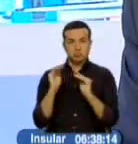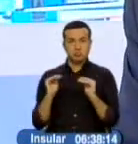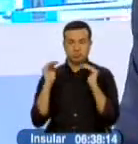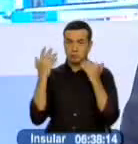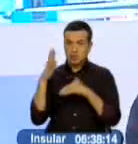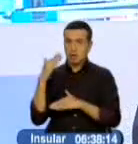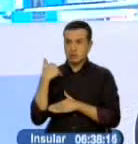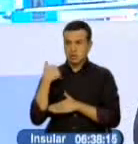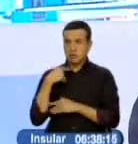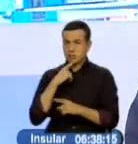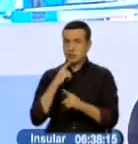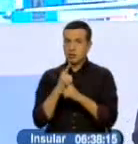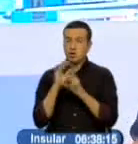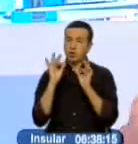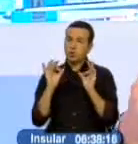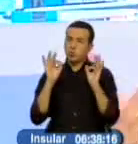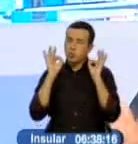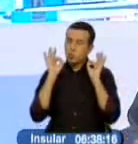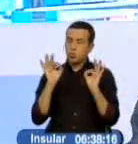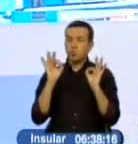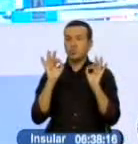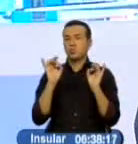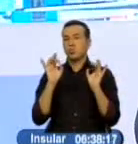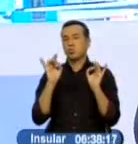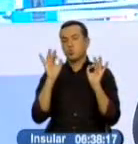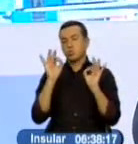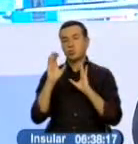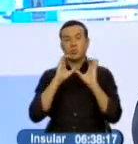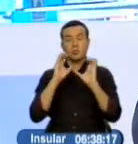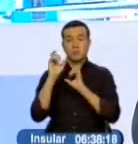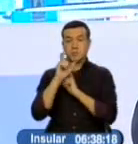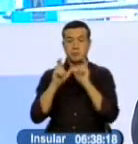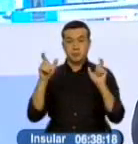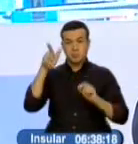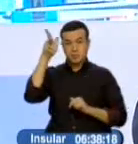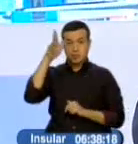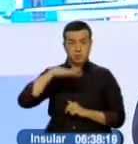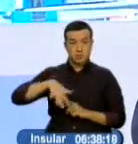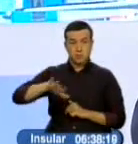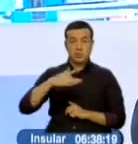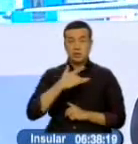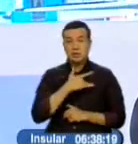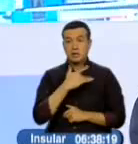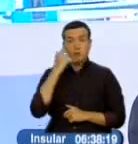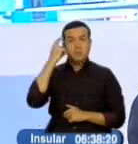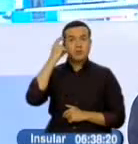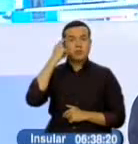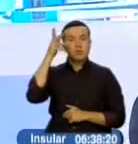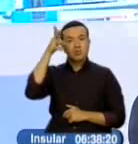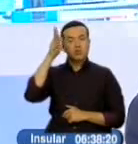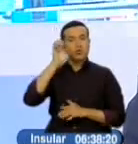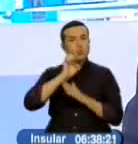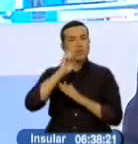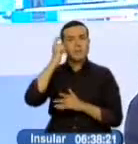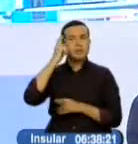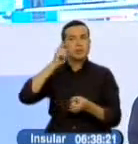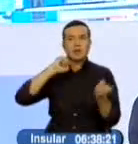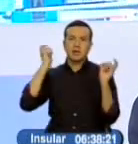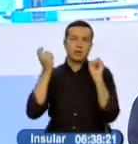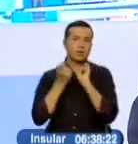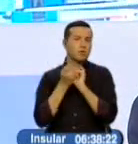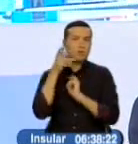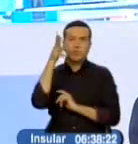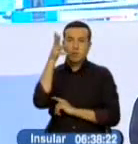Ventajosamente, cuando nuevamente tú conversas con los propios profesores, la mentalidad del profesor ecuatoriano ha cambiado mucho. Es